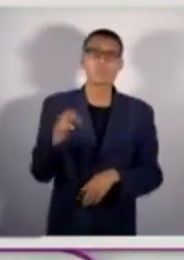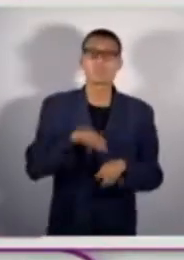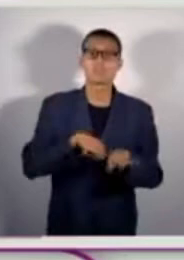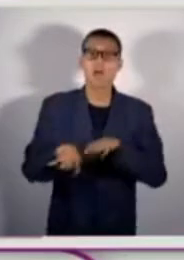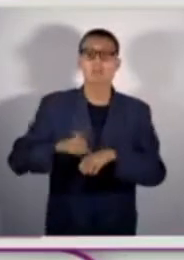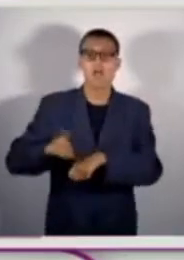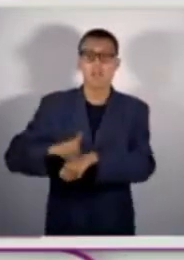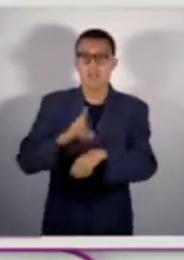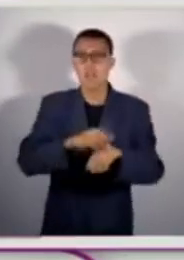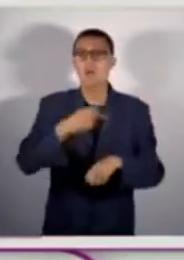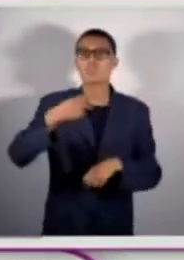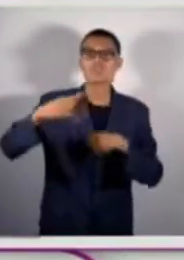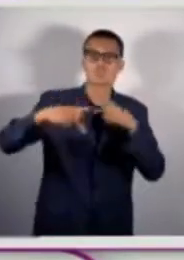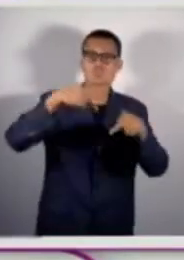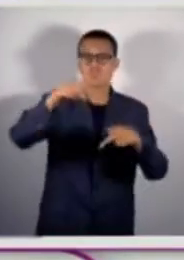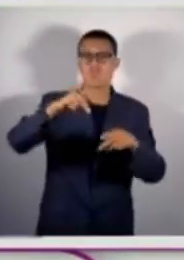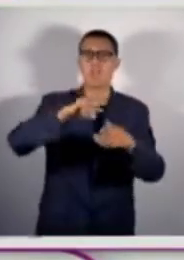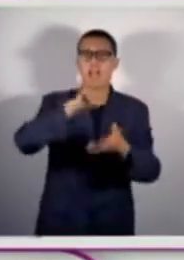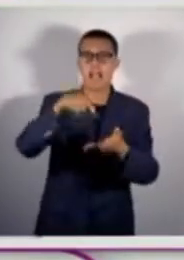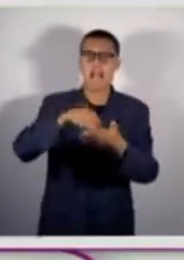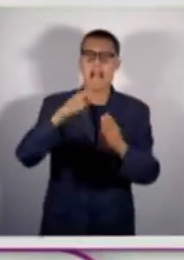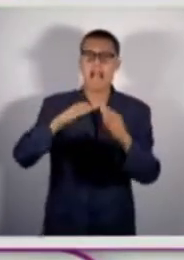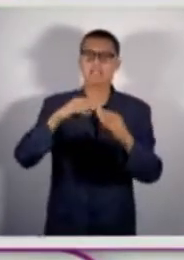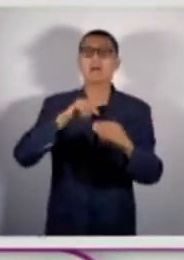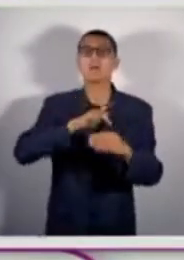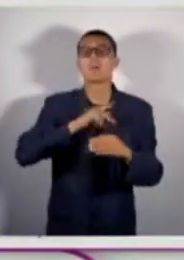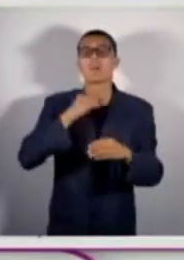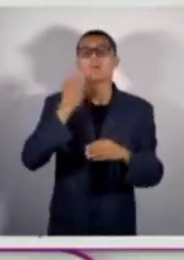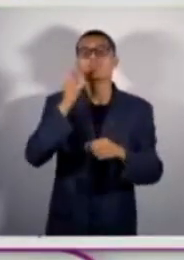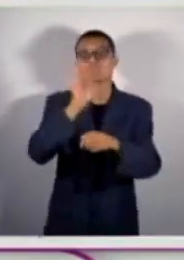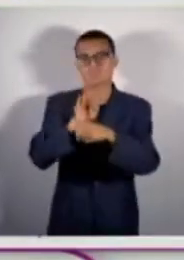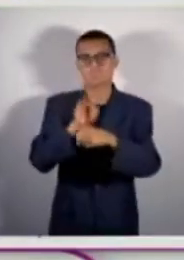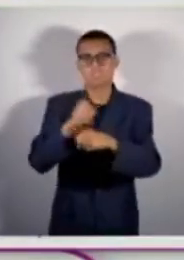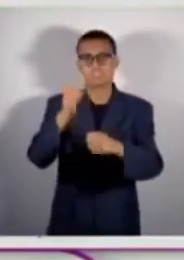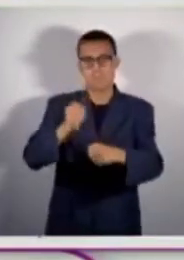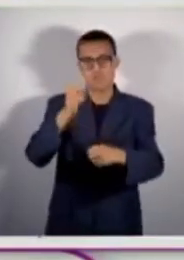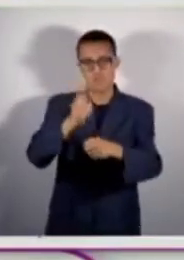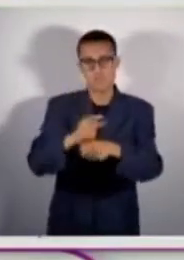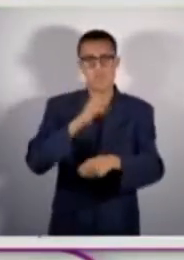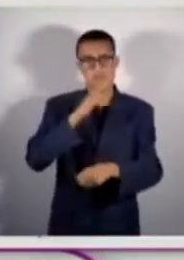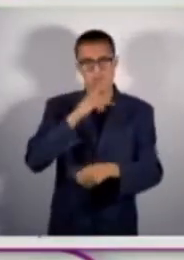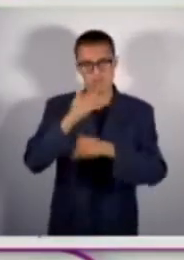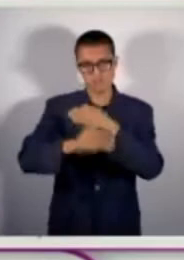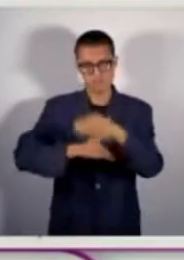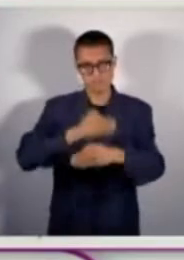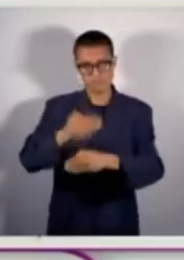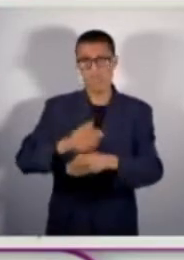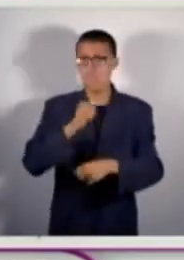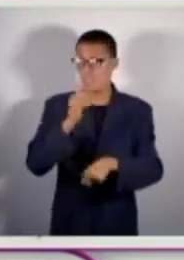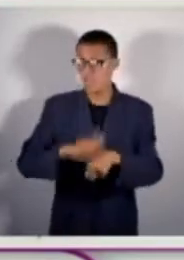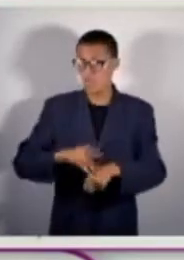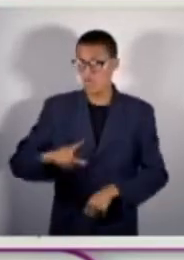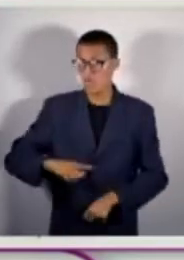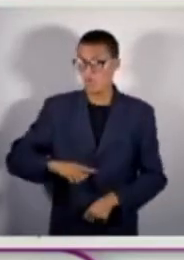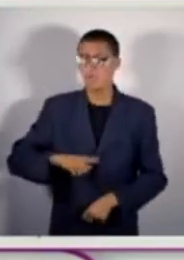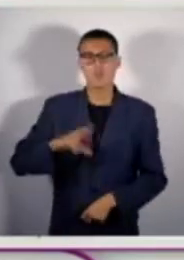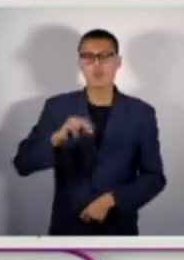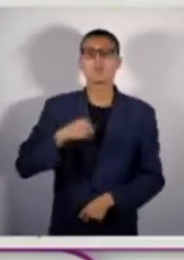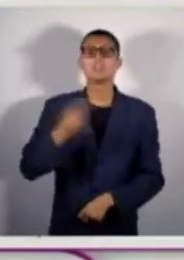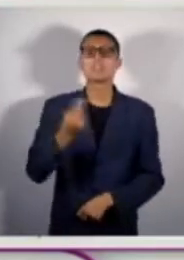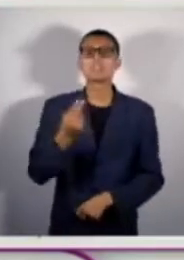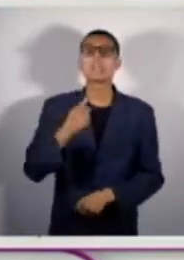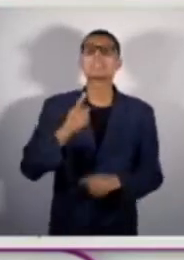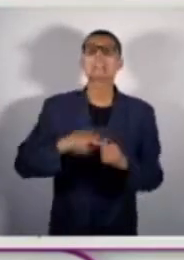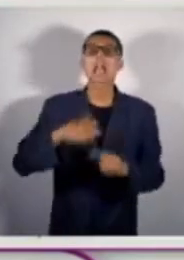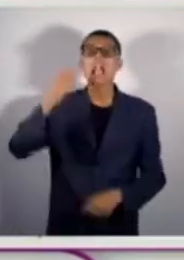en tus colonias, y eso nos hace distintos, pero también nos hace mejores, porque lo que necesitas no es solamente gobernantes, sino